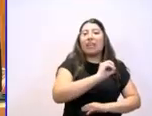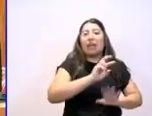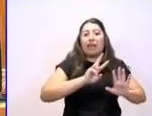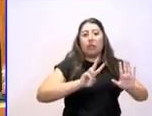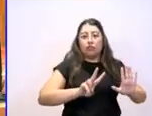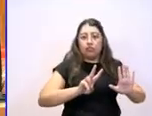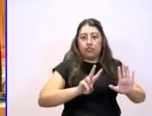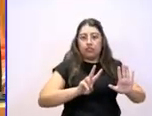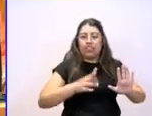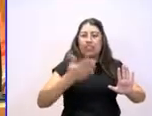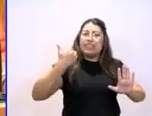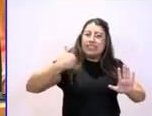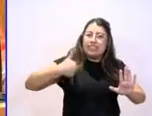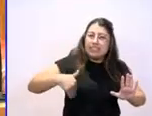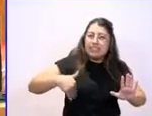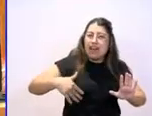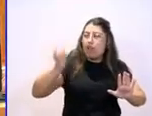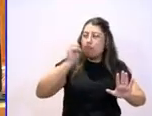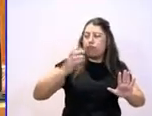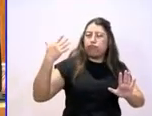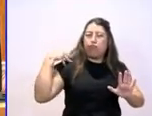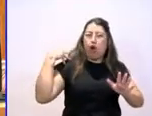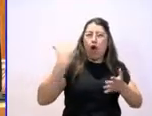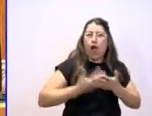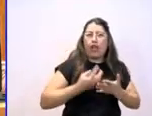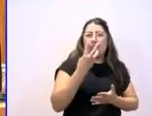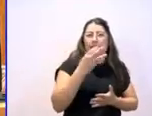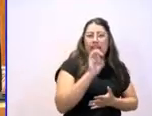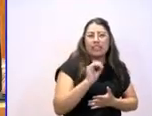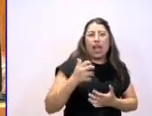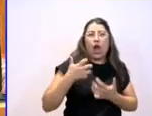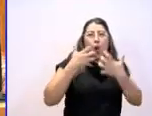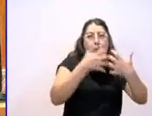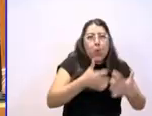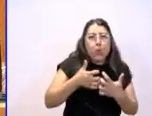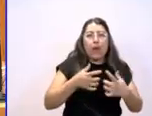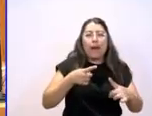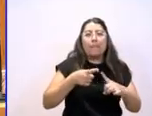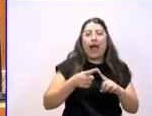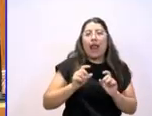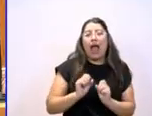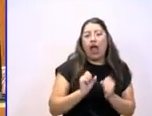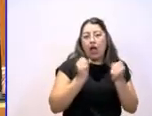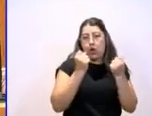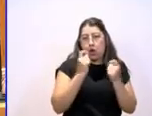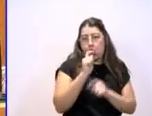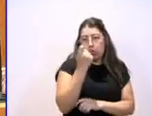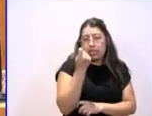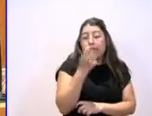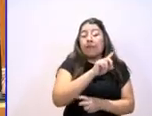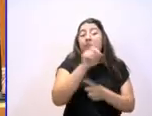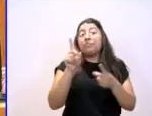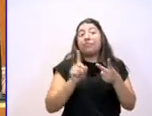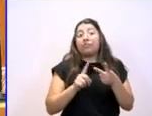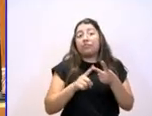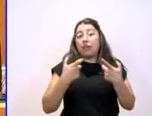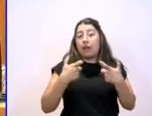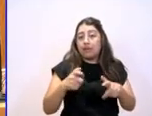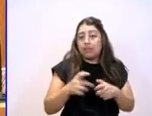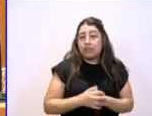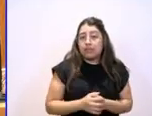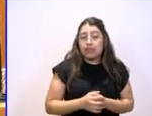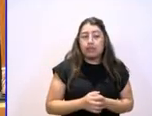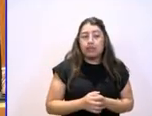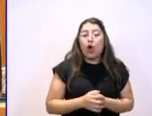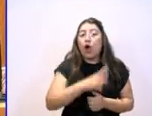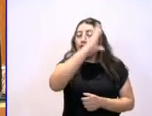se lleva luchando por él desde hace más de 30 años, desde allí por los años 90. Y otro, segundo apartado, del que no